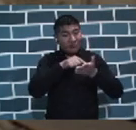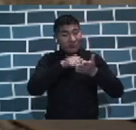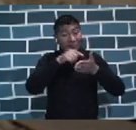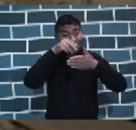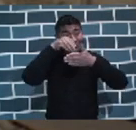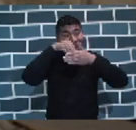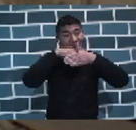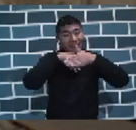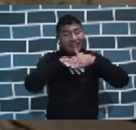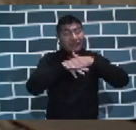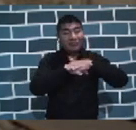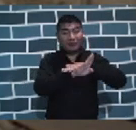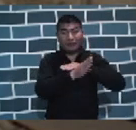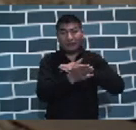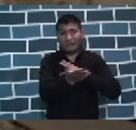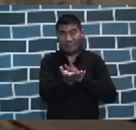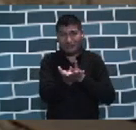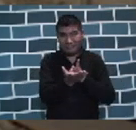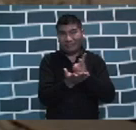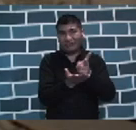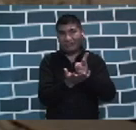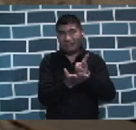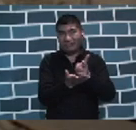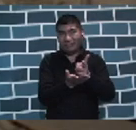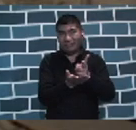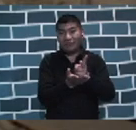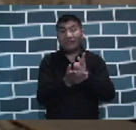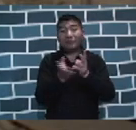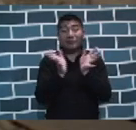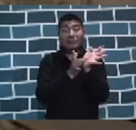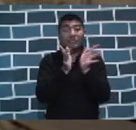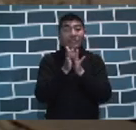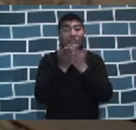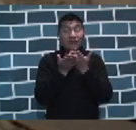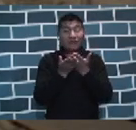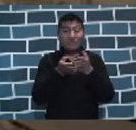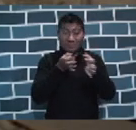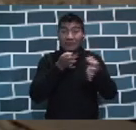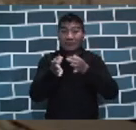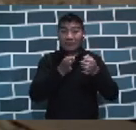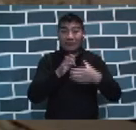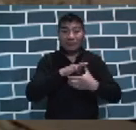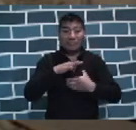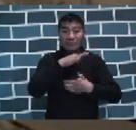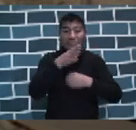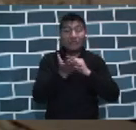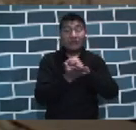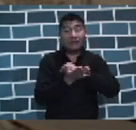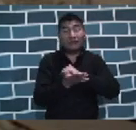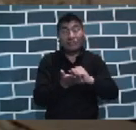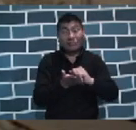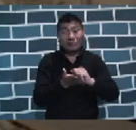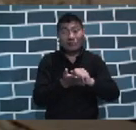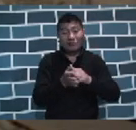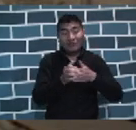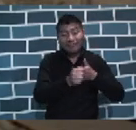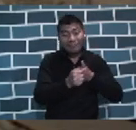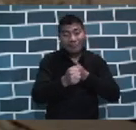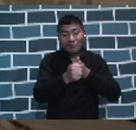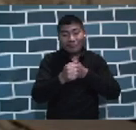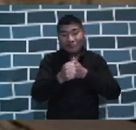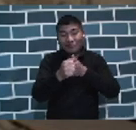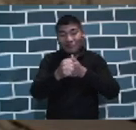introducirlos en la verdad el evangelio indica que el espíritu santo conduce al